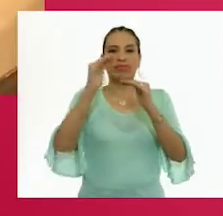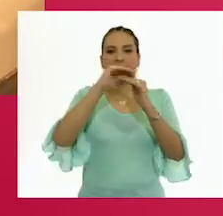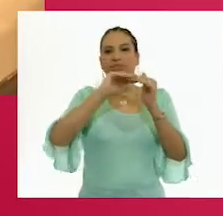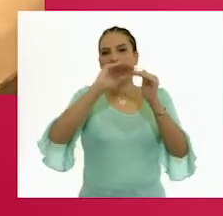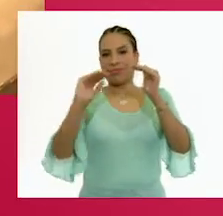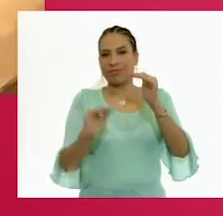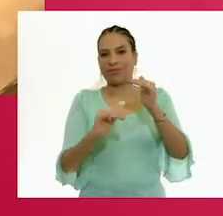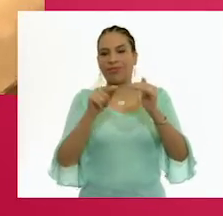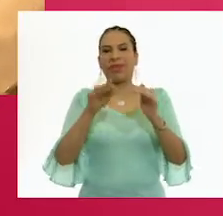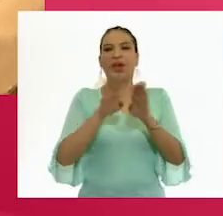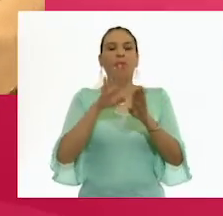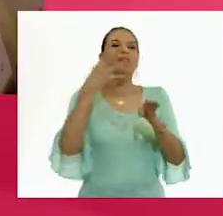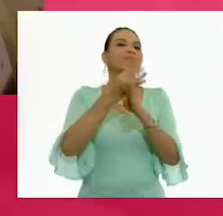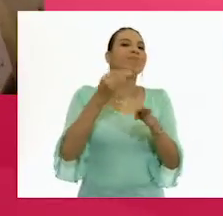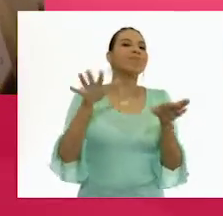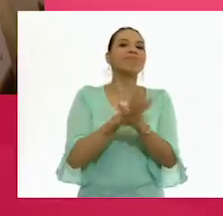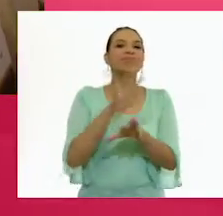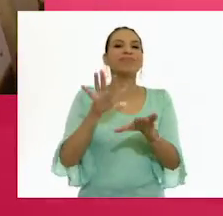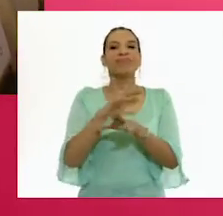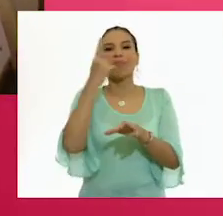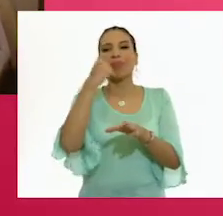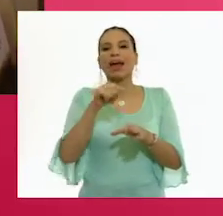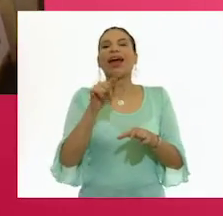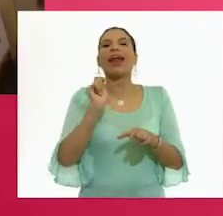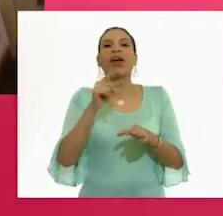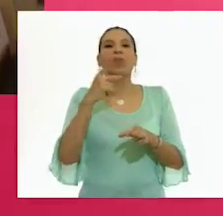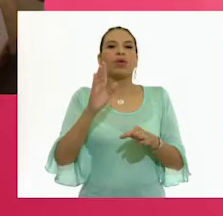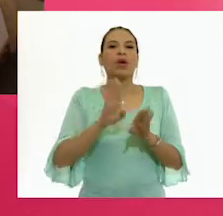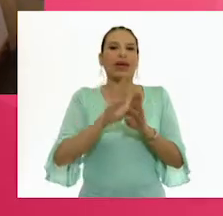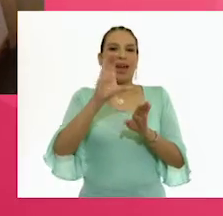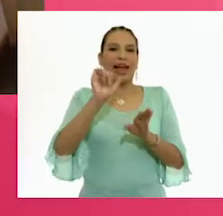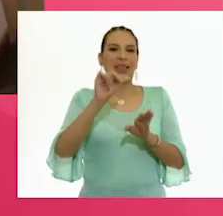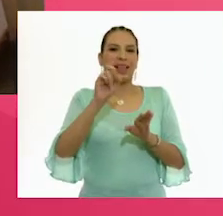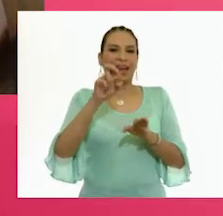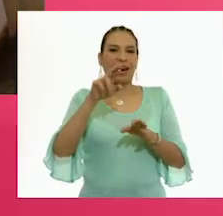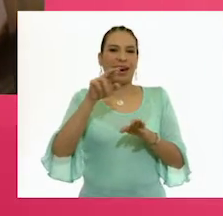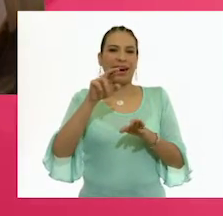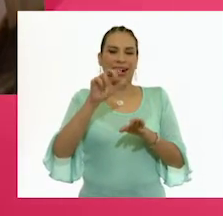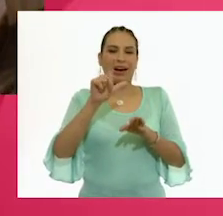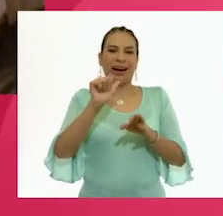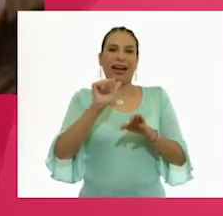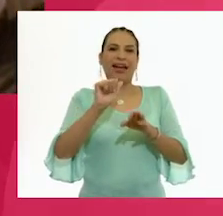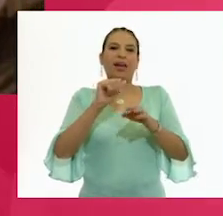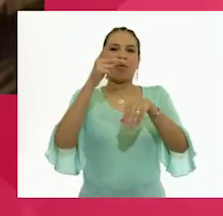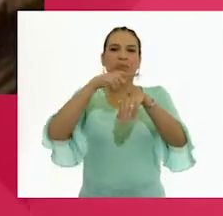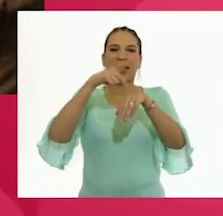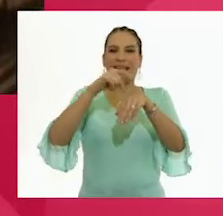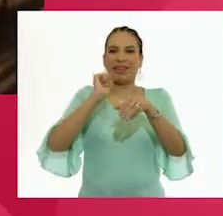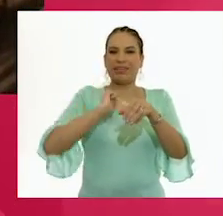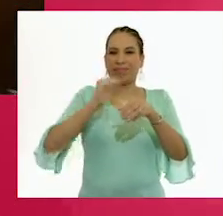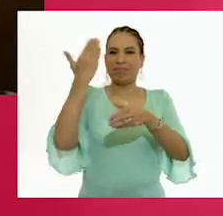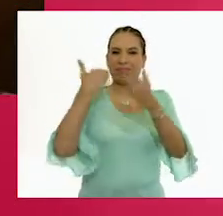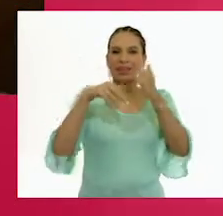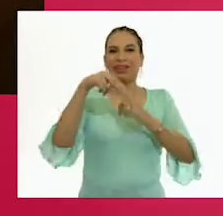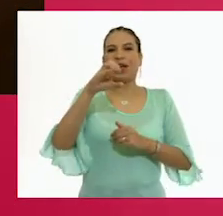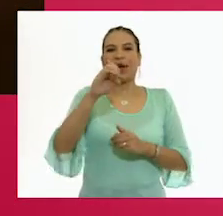inferior ha sido remodelado para sustituirse con un estilo de cantera igual del mismo orden neoclásico.